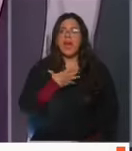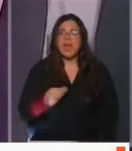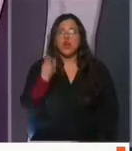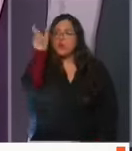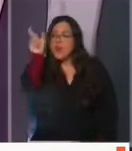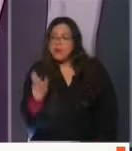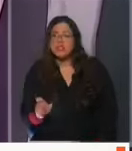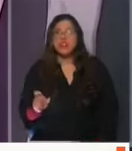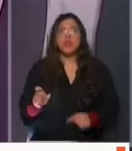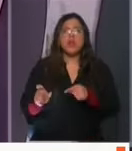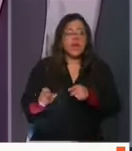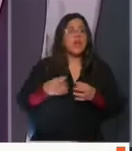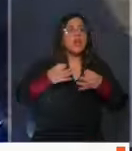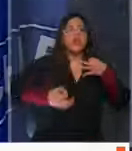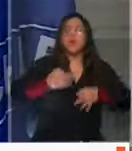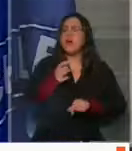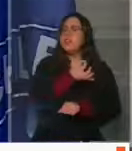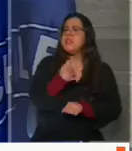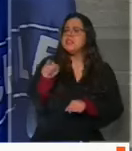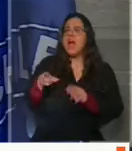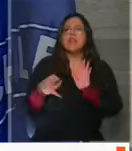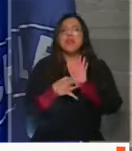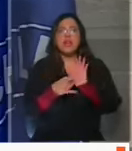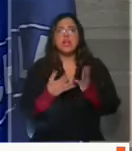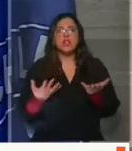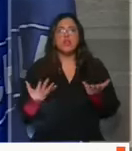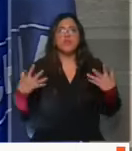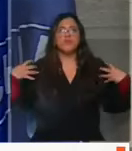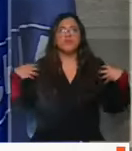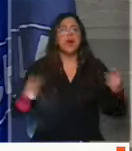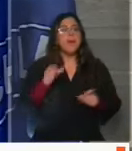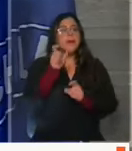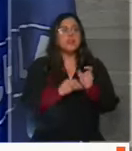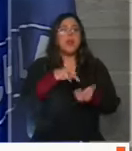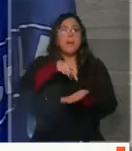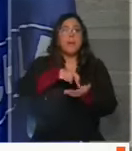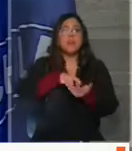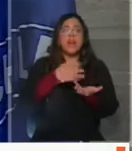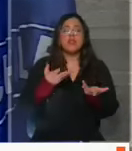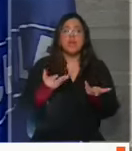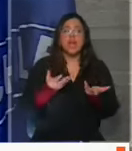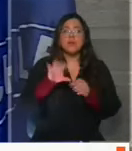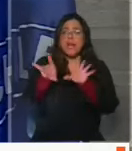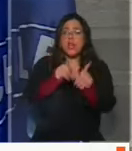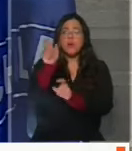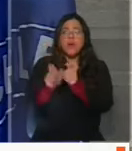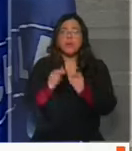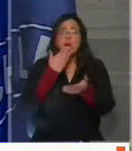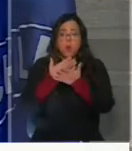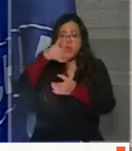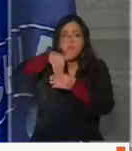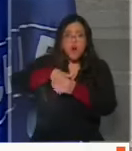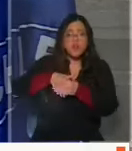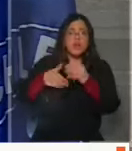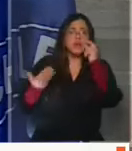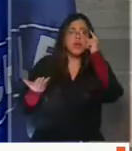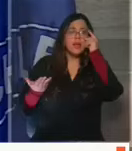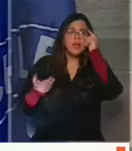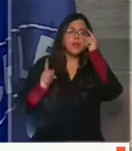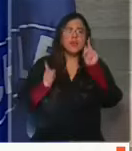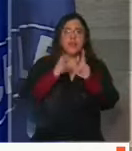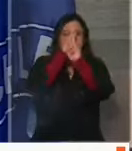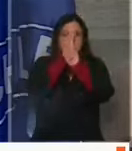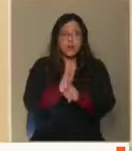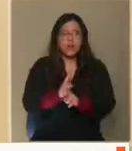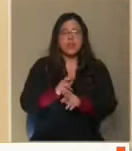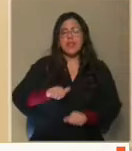que, de acuerdo a los tribunales, cometió un delito. Los parlamentarios son elegidos por la gente, por los ciudadanos y ciudadanas que concurren a las urnas, y hay que ser respetuoso de la